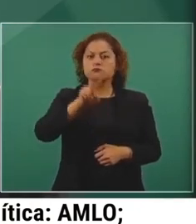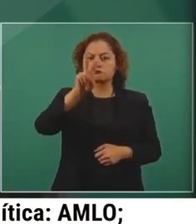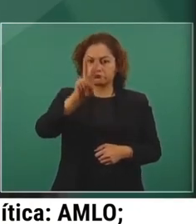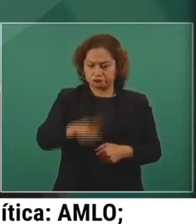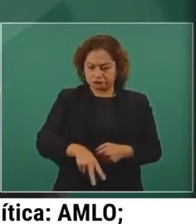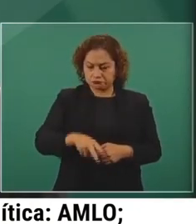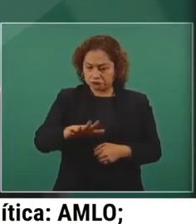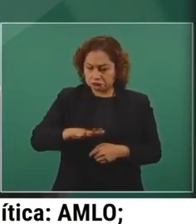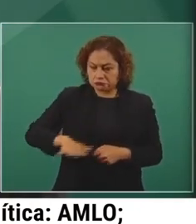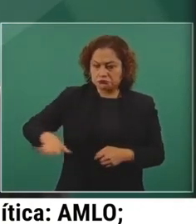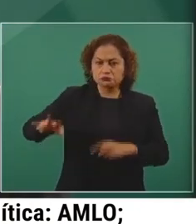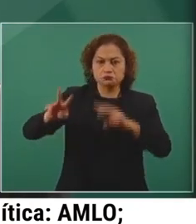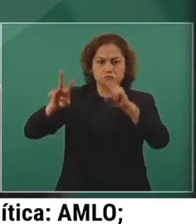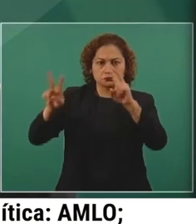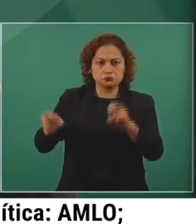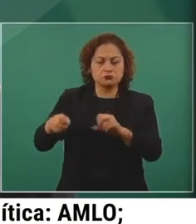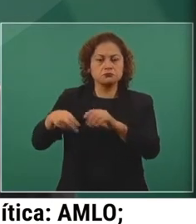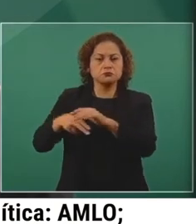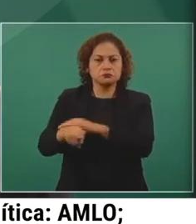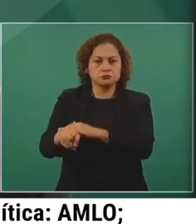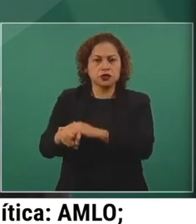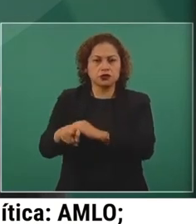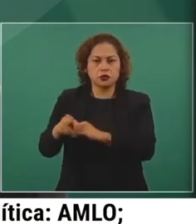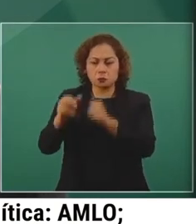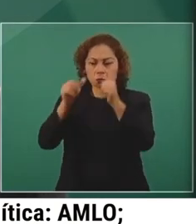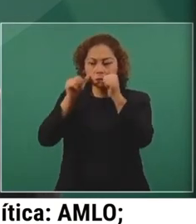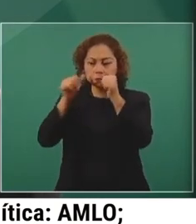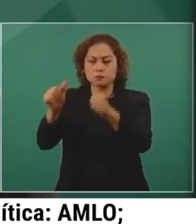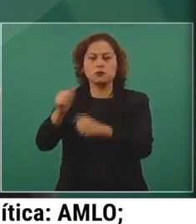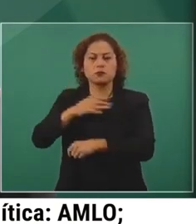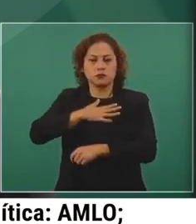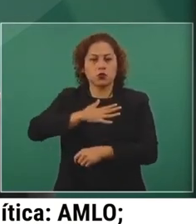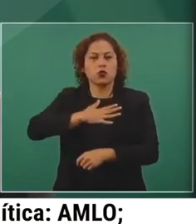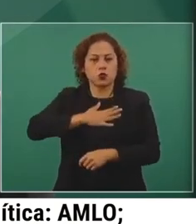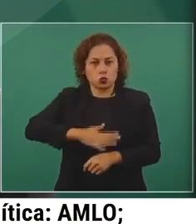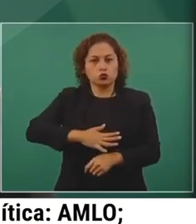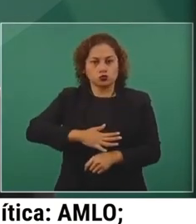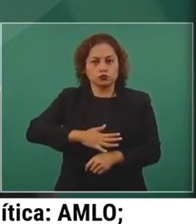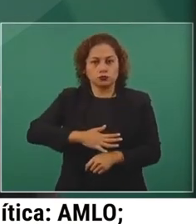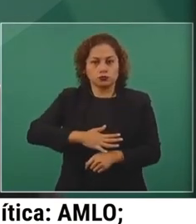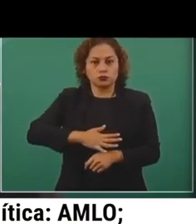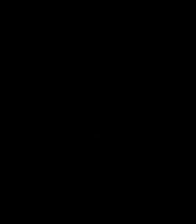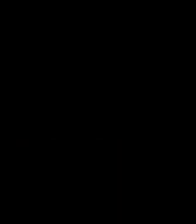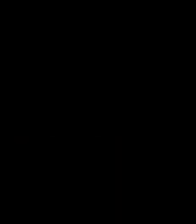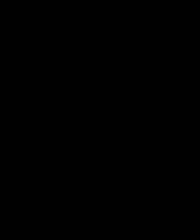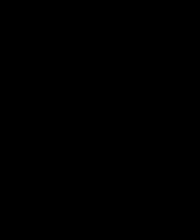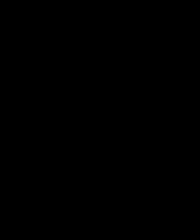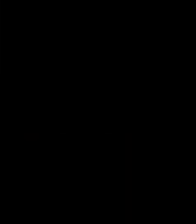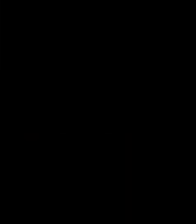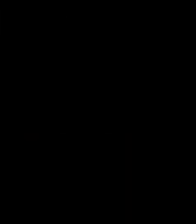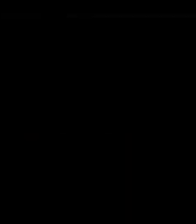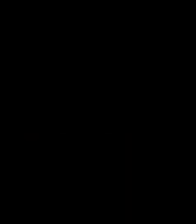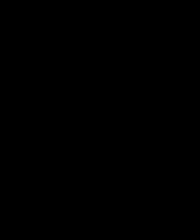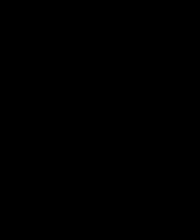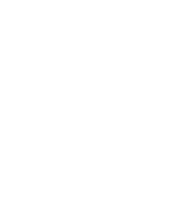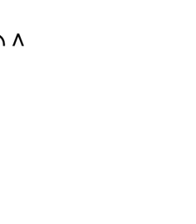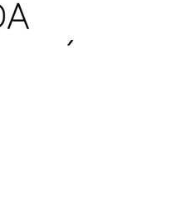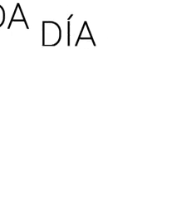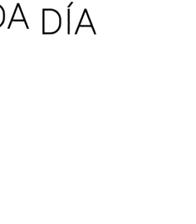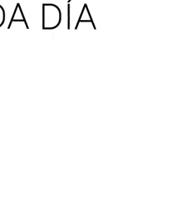entre 2006 y 2012 y la actual mandataria Claudia Sheinbaum, que es aliada de López Obrador.